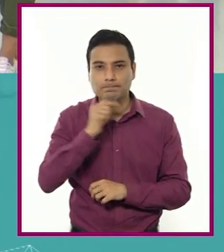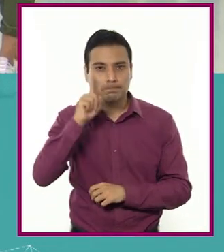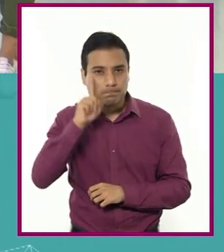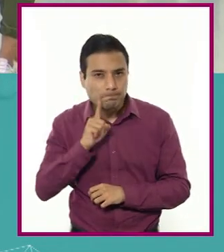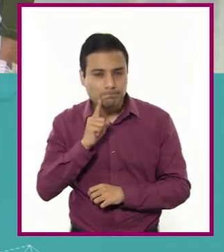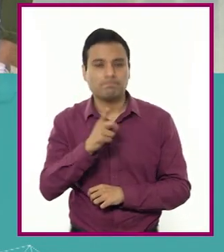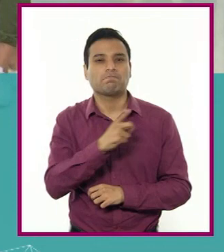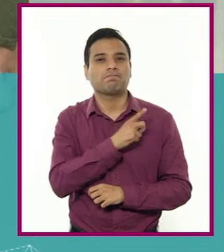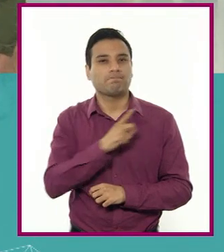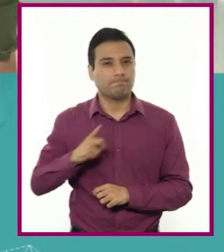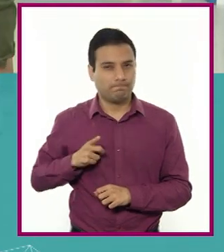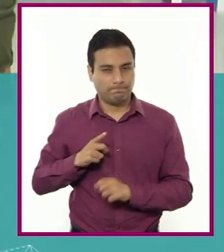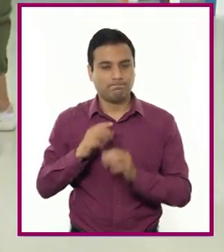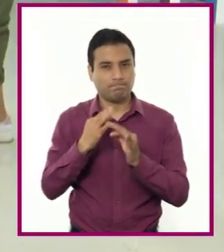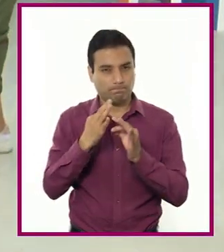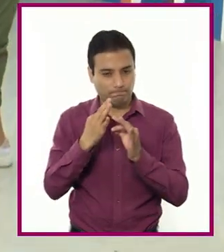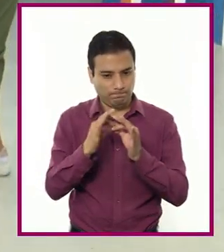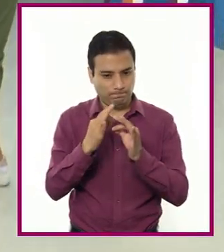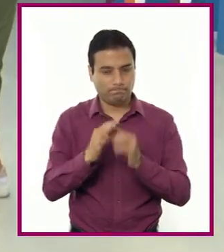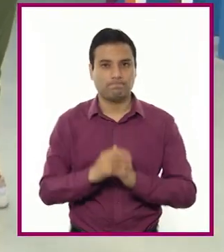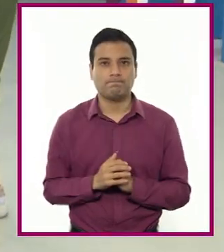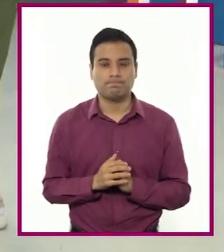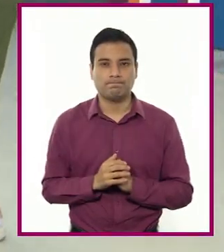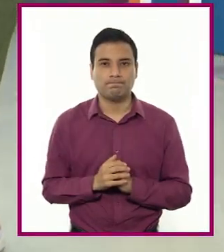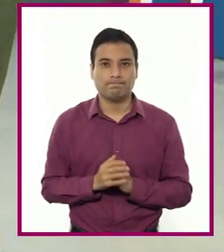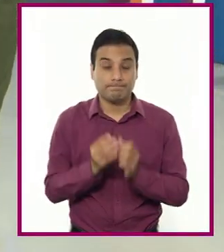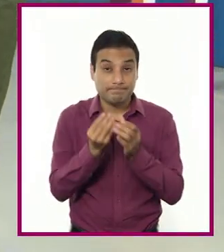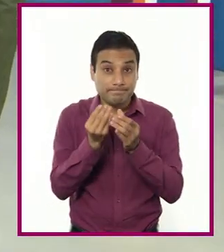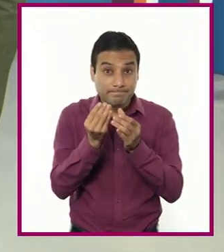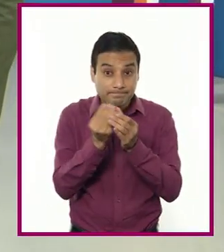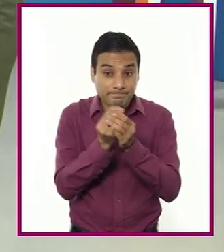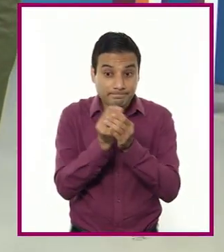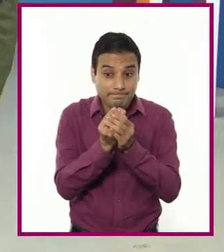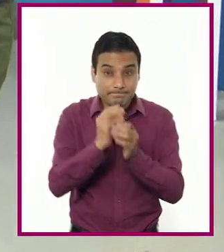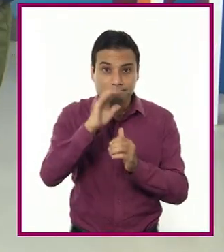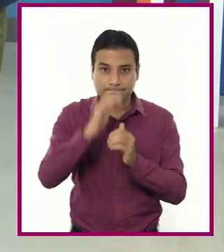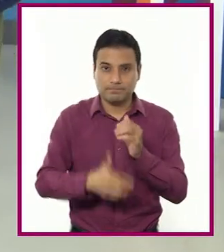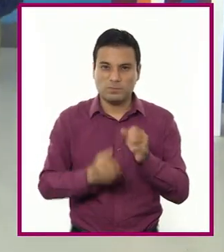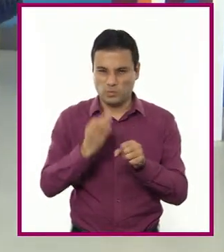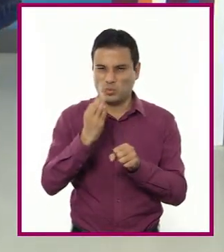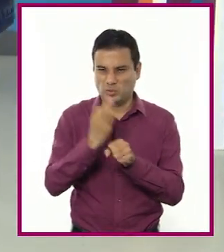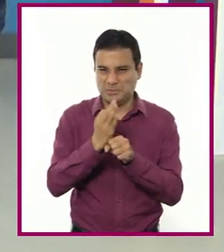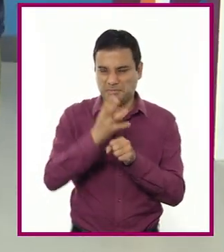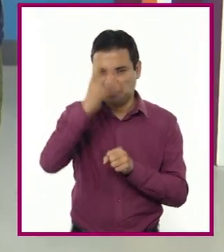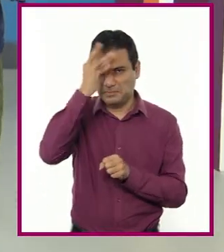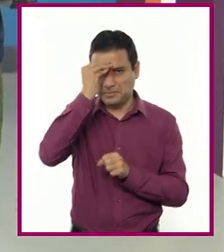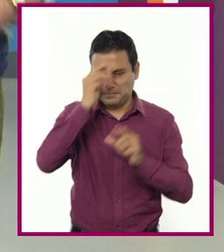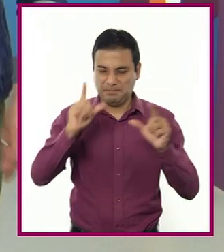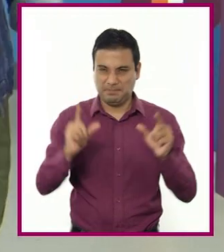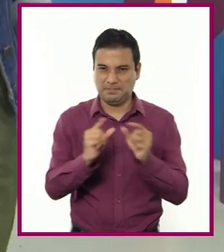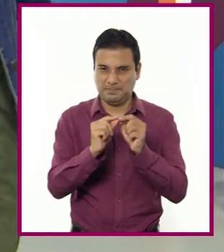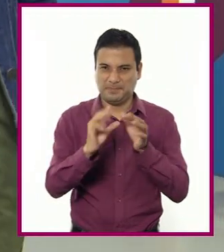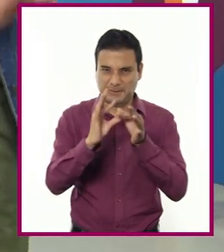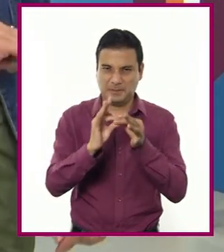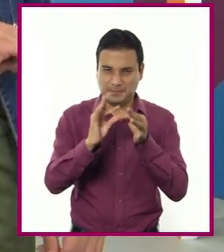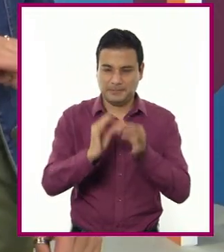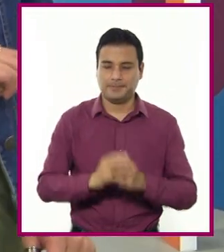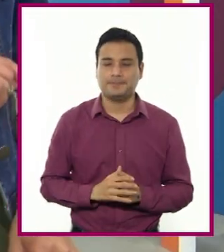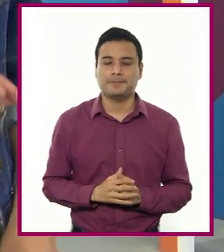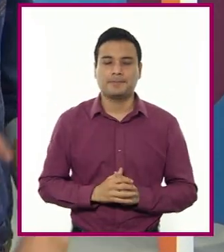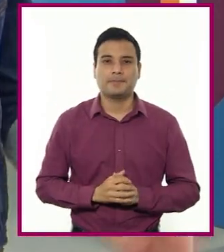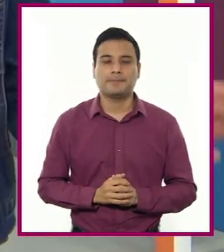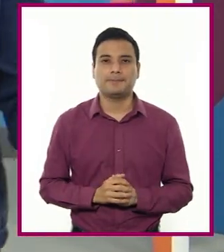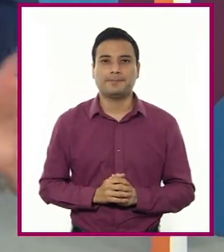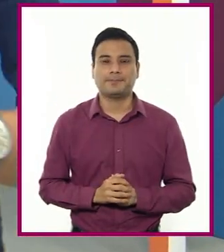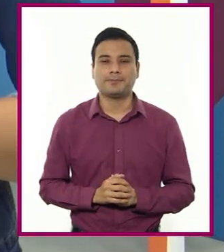su cumplimiento. Estamos por terminar, así que haremos una recapitulación de lo que vimos en esta